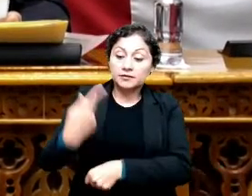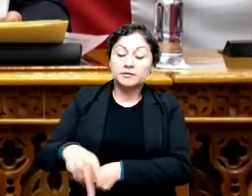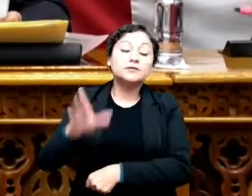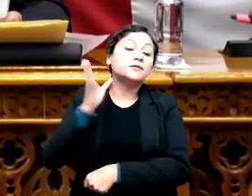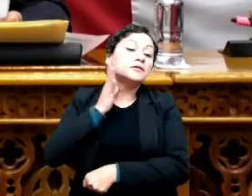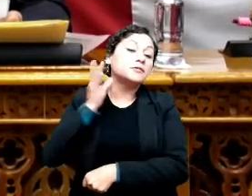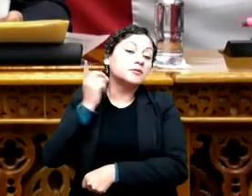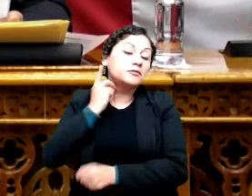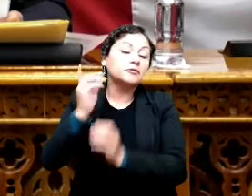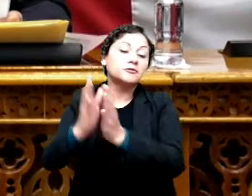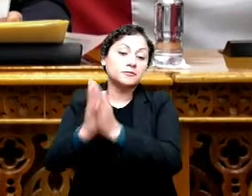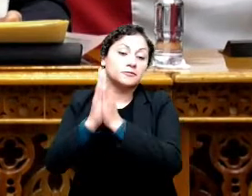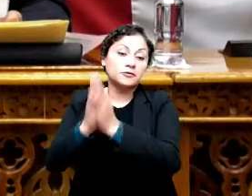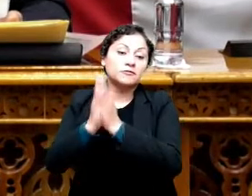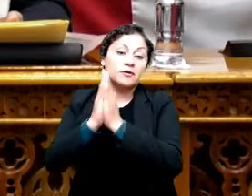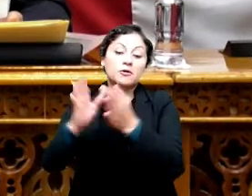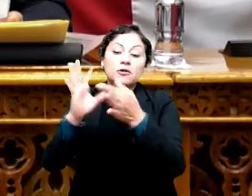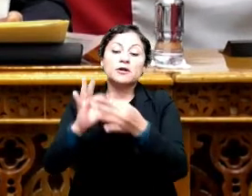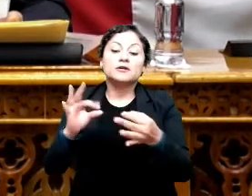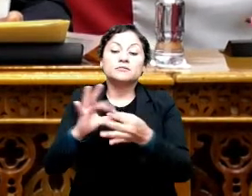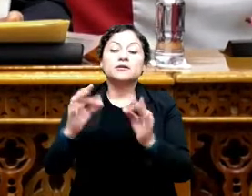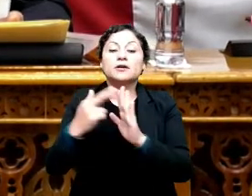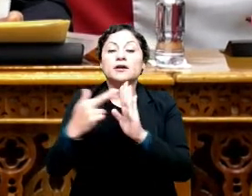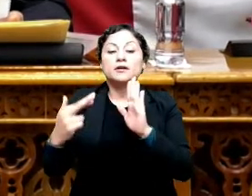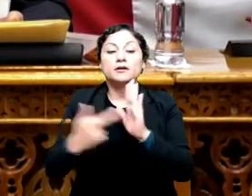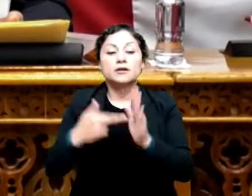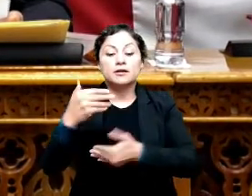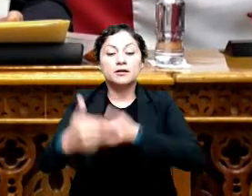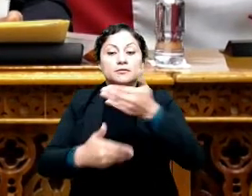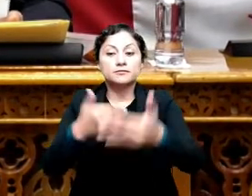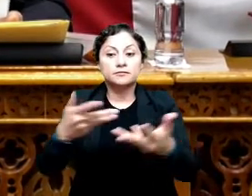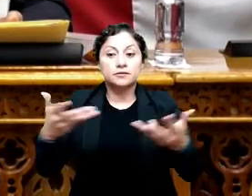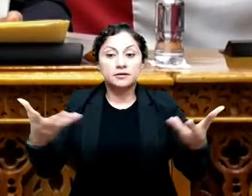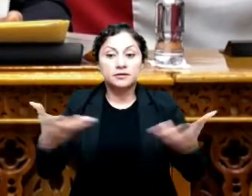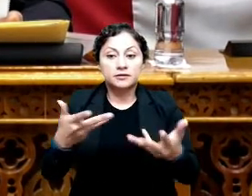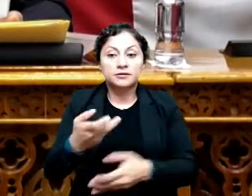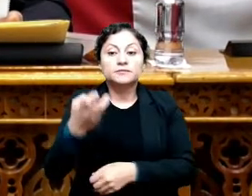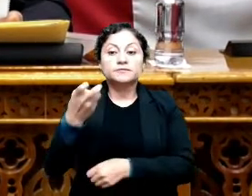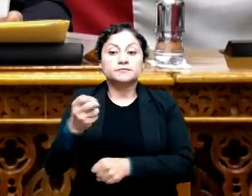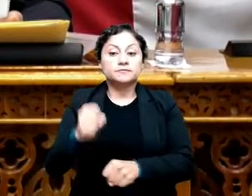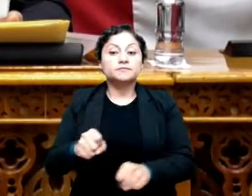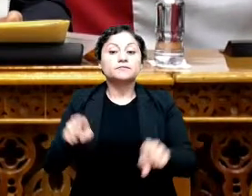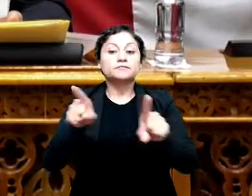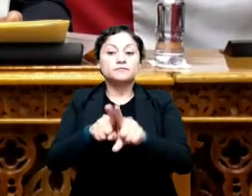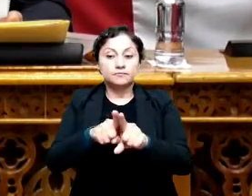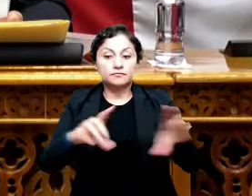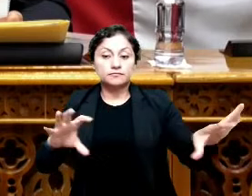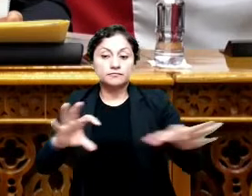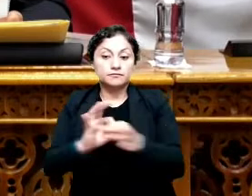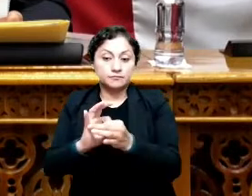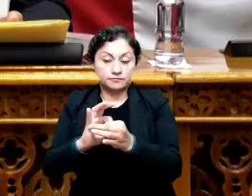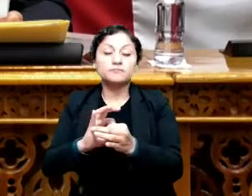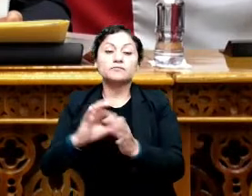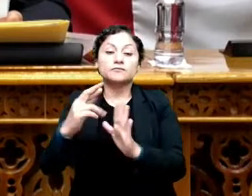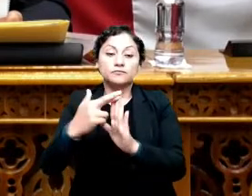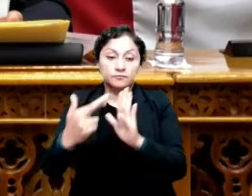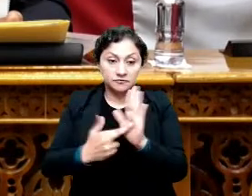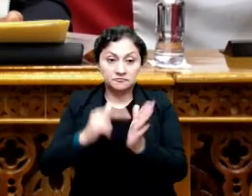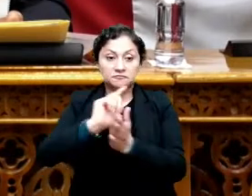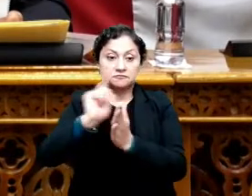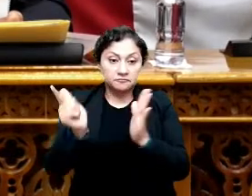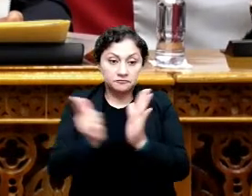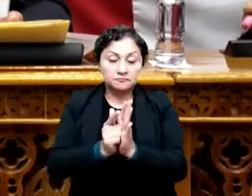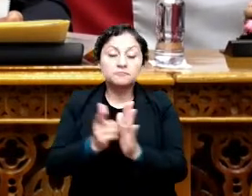que se sujetará la comparecencia y que corresponde tanto a las disposiciones jurídicas aplicables, a lo acordado por